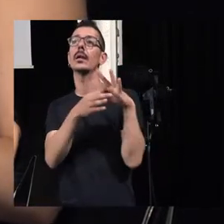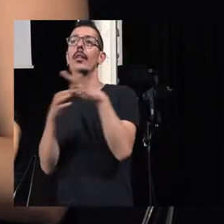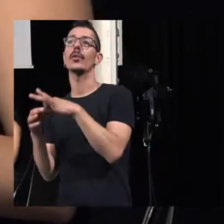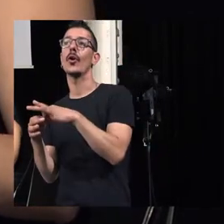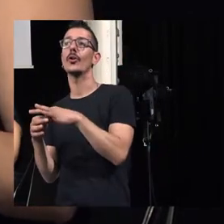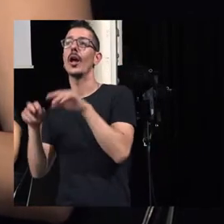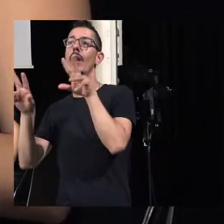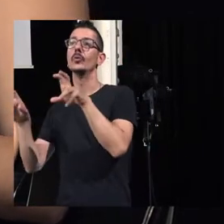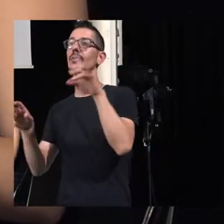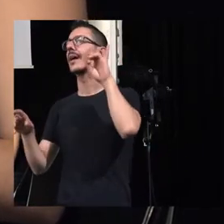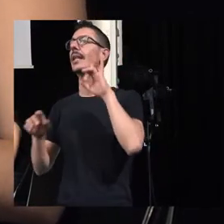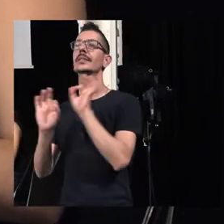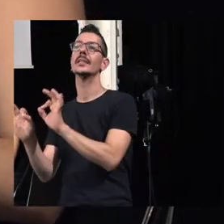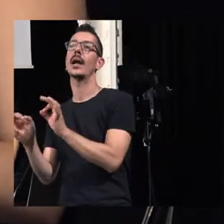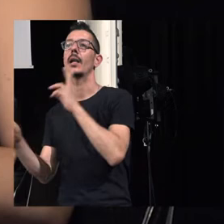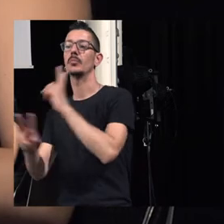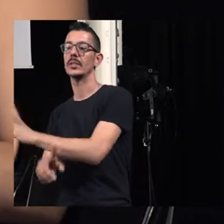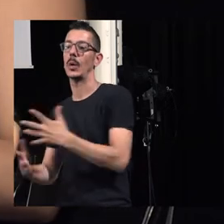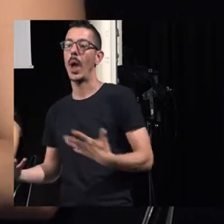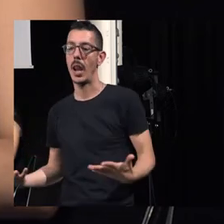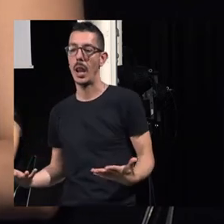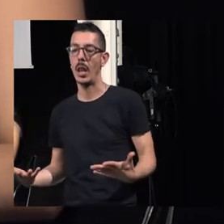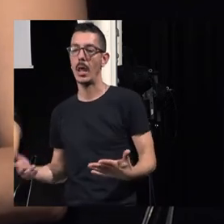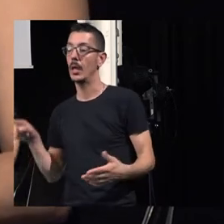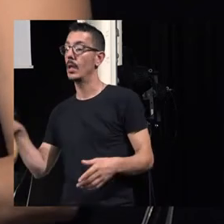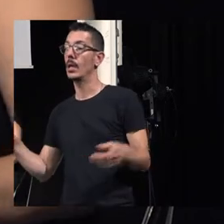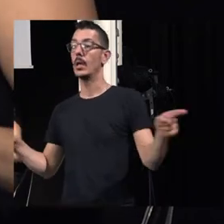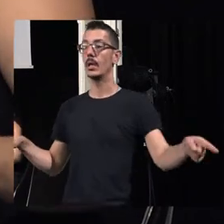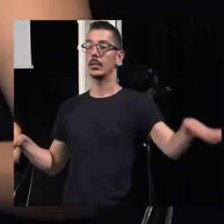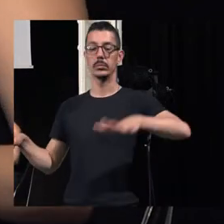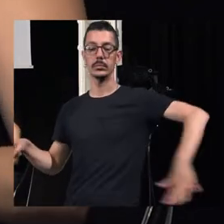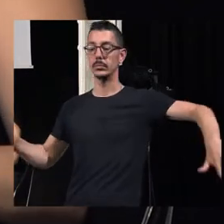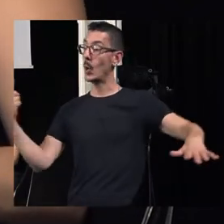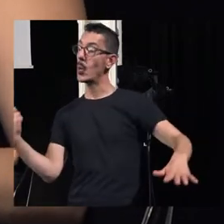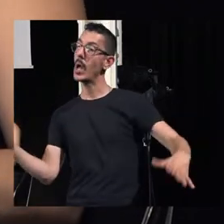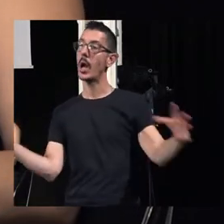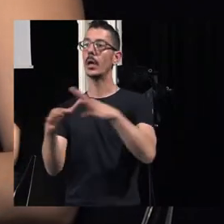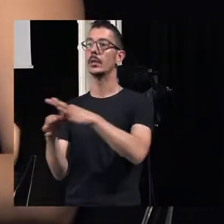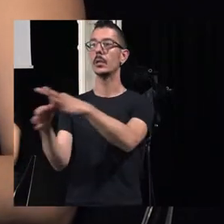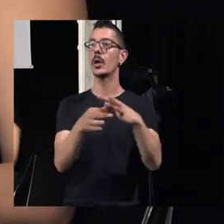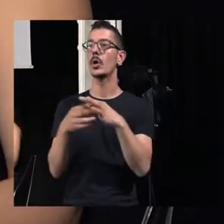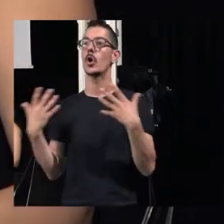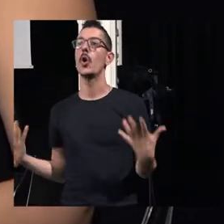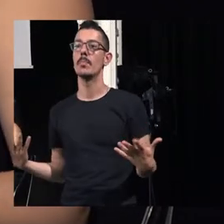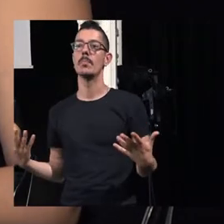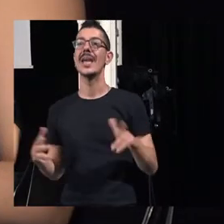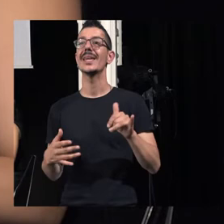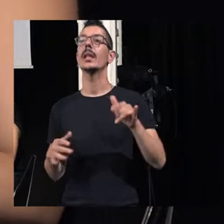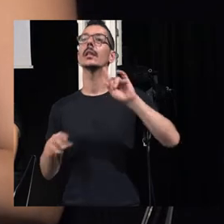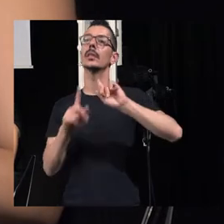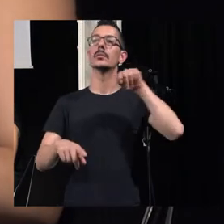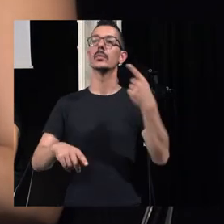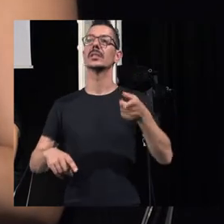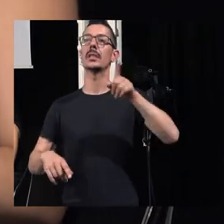¿Cómo articular las vindicaciones de estas otras y de estas unas? Y finalmente, ¿podemos pensar otra forma de hacer